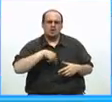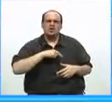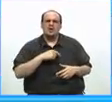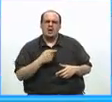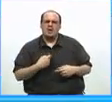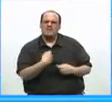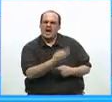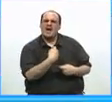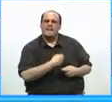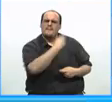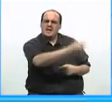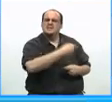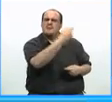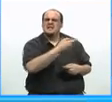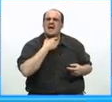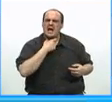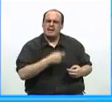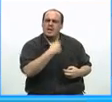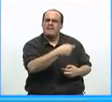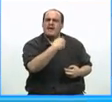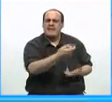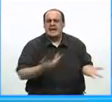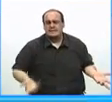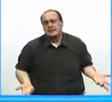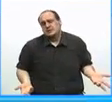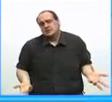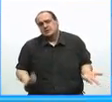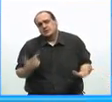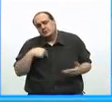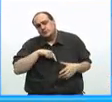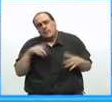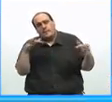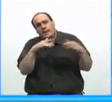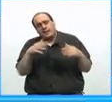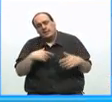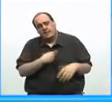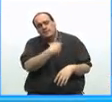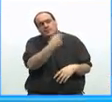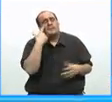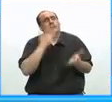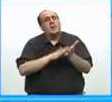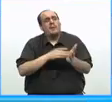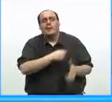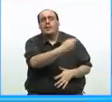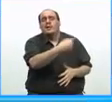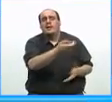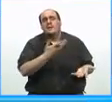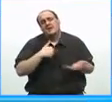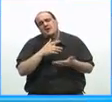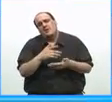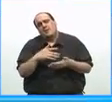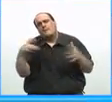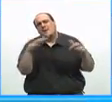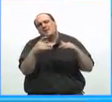eh nos perdimos en varios partido Entonces tampoco pudimos tener la eh la regularidad con que con que